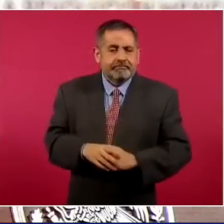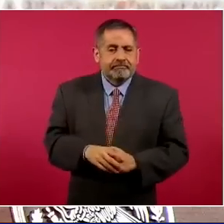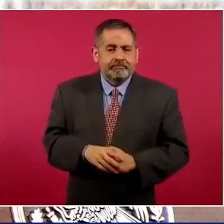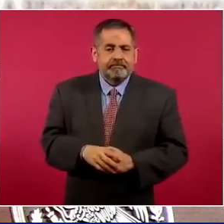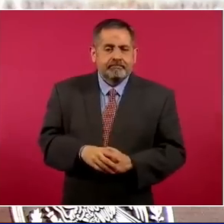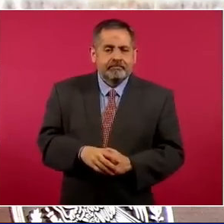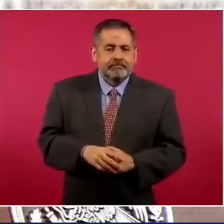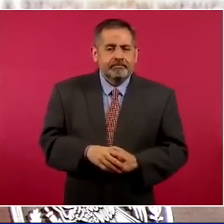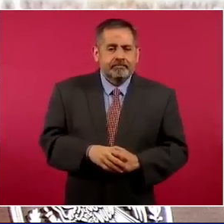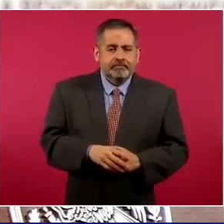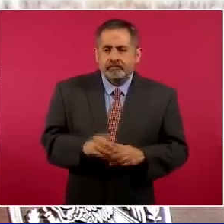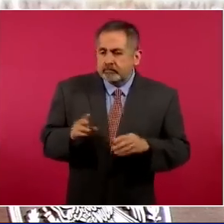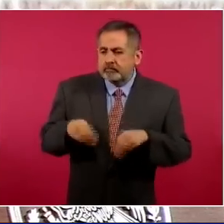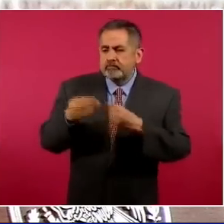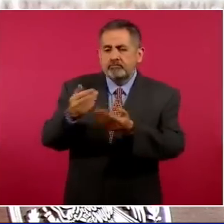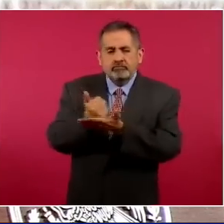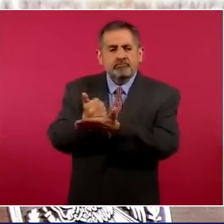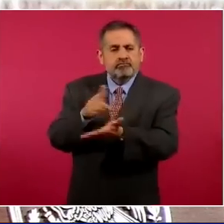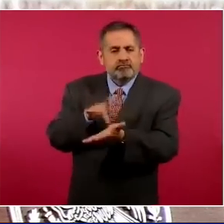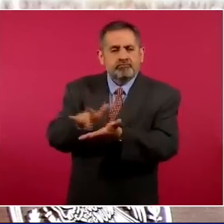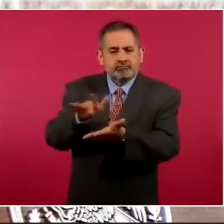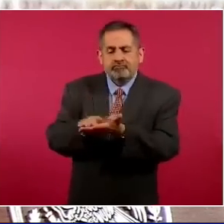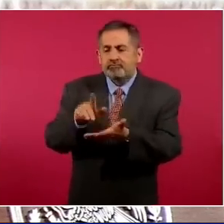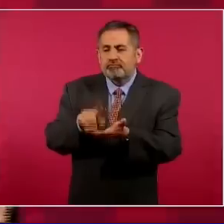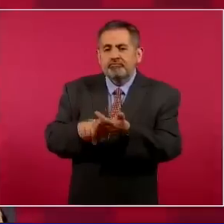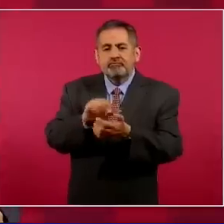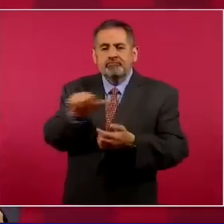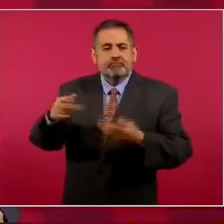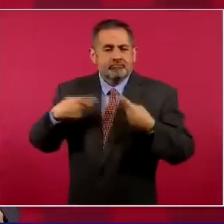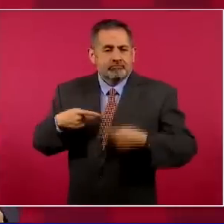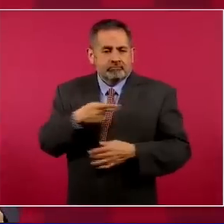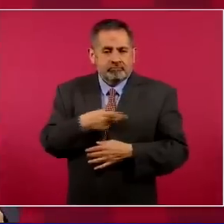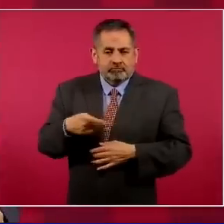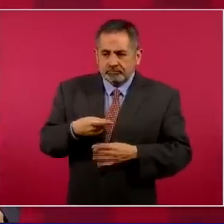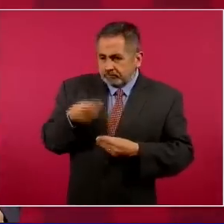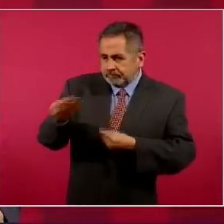si se está ayudando a los pobres como nunca,